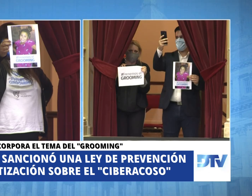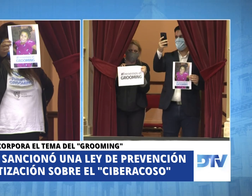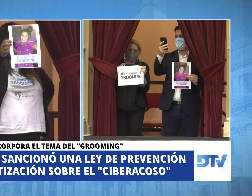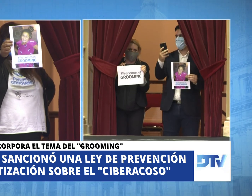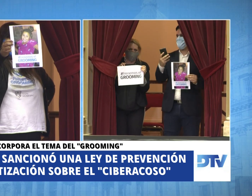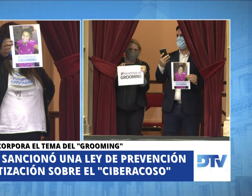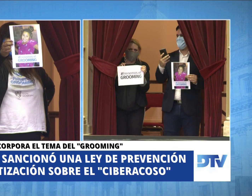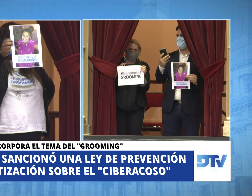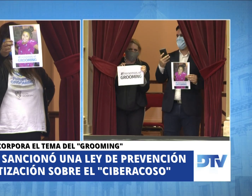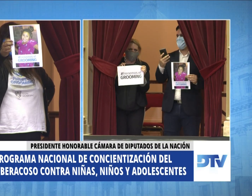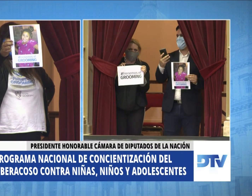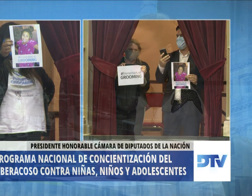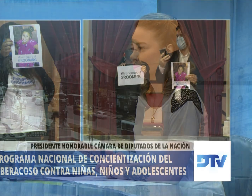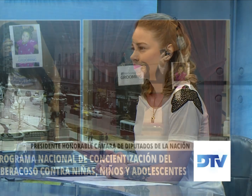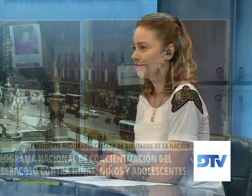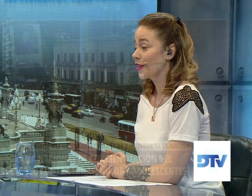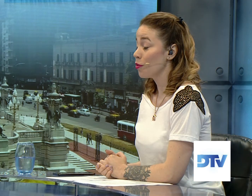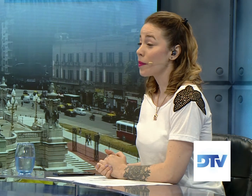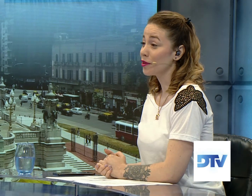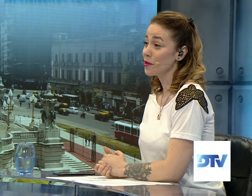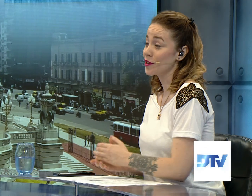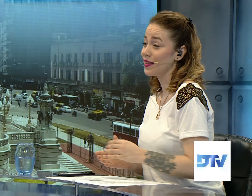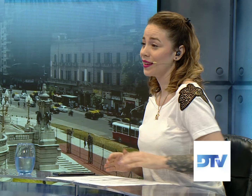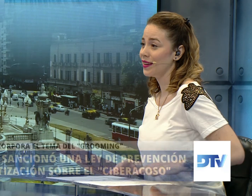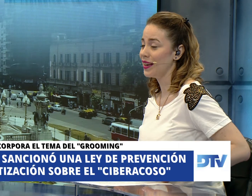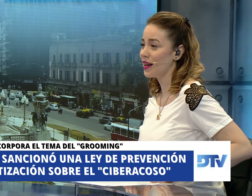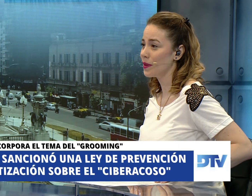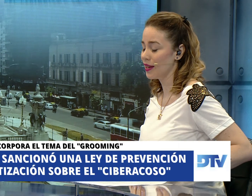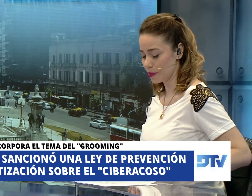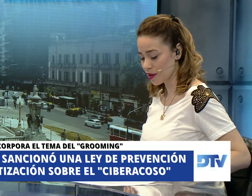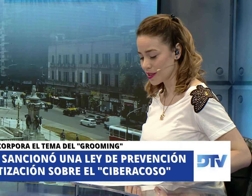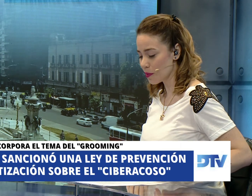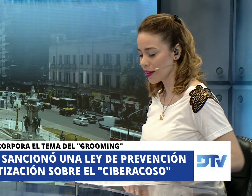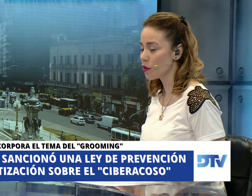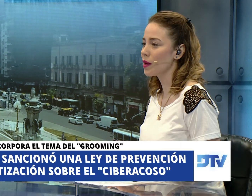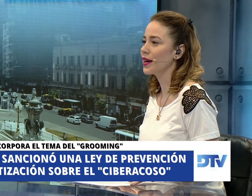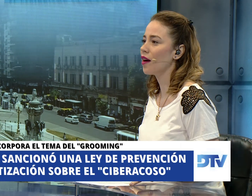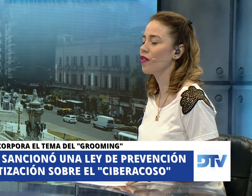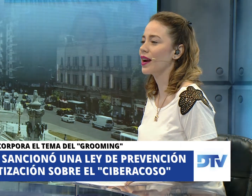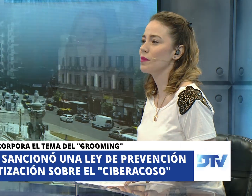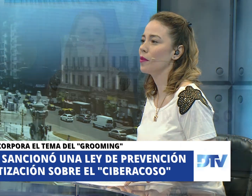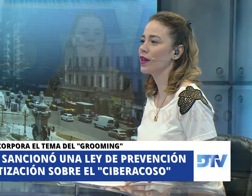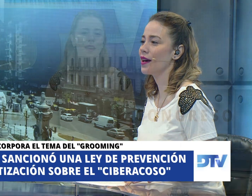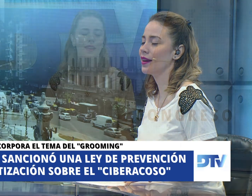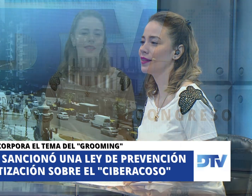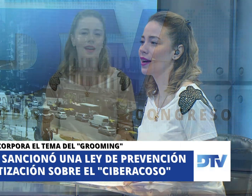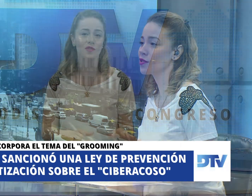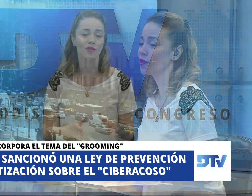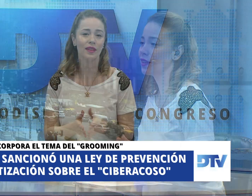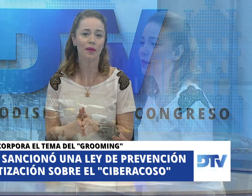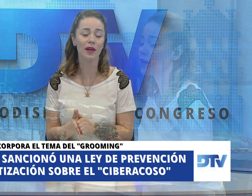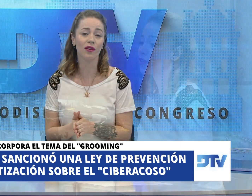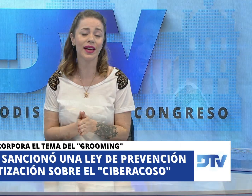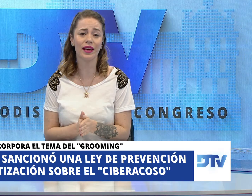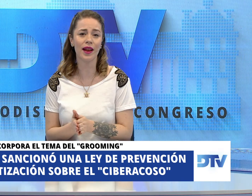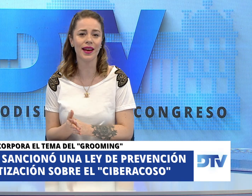ciberdelito. Muchas gracias. Un momento emocionante en la Cámara de Diputados ayer porque de alguna manera honra la memoria, en este caso